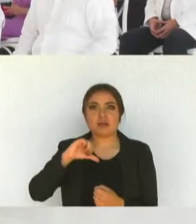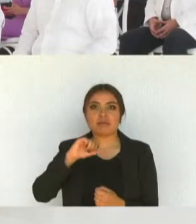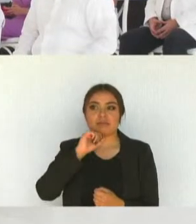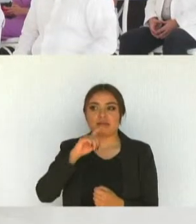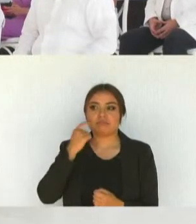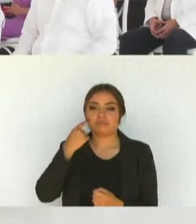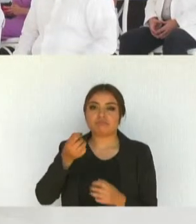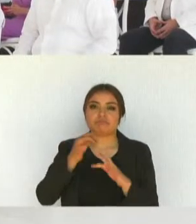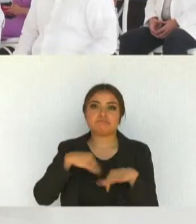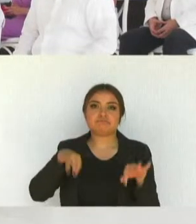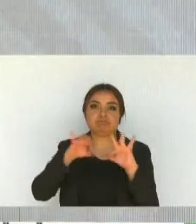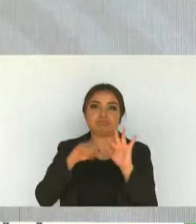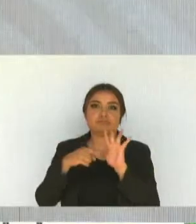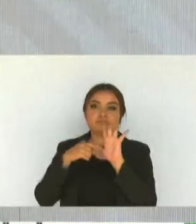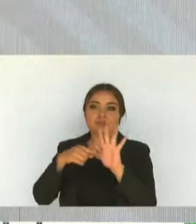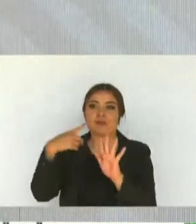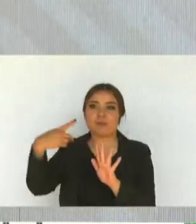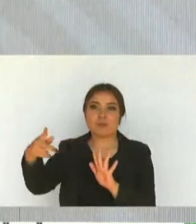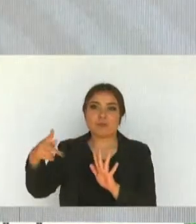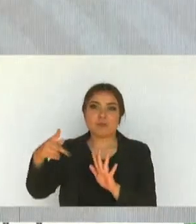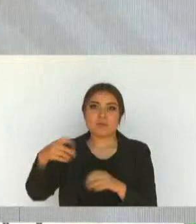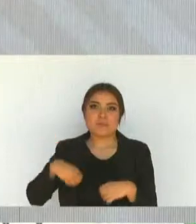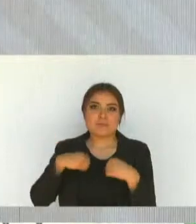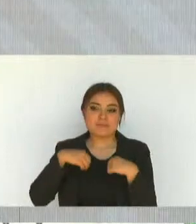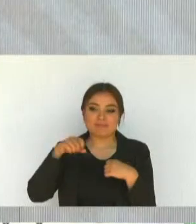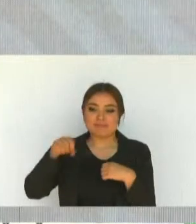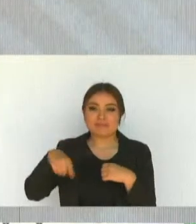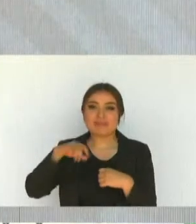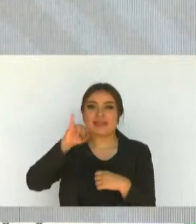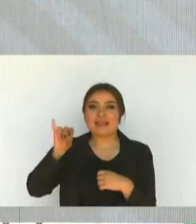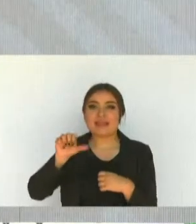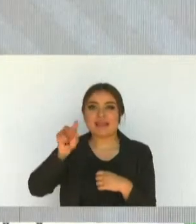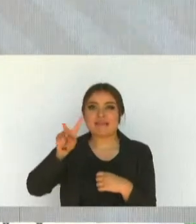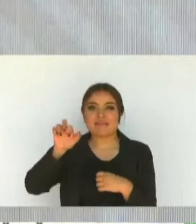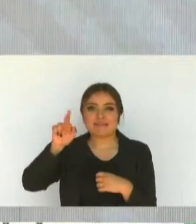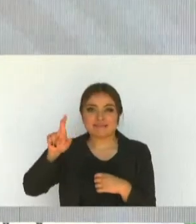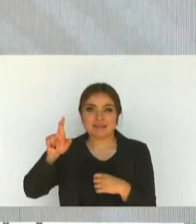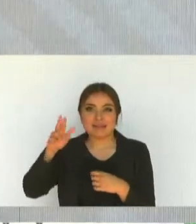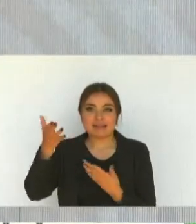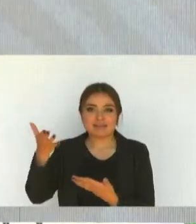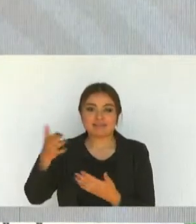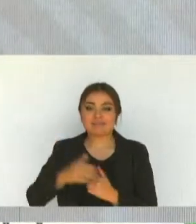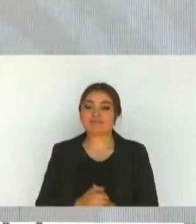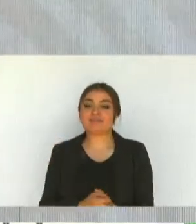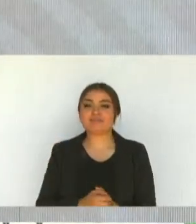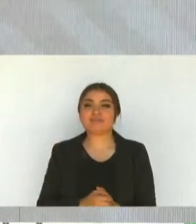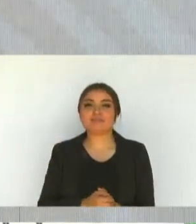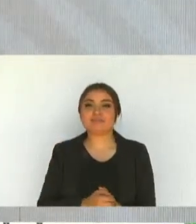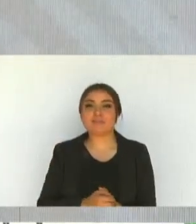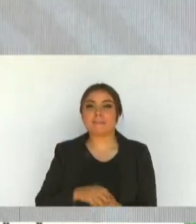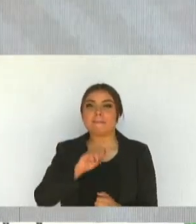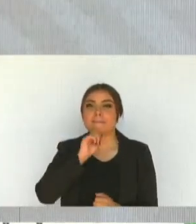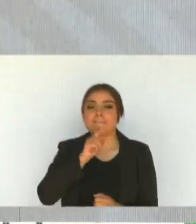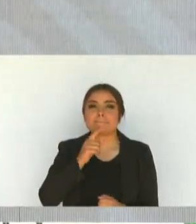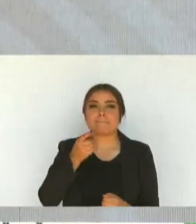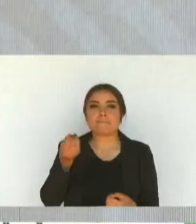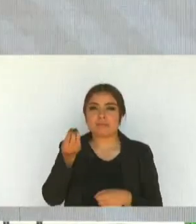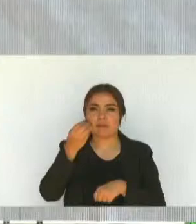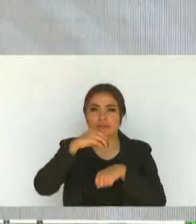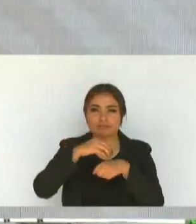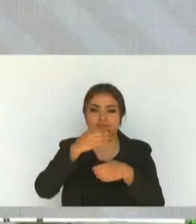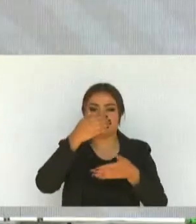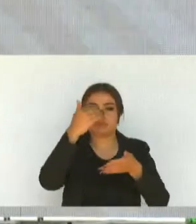la presencia de mi paisano, de Javier Guerrero. Muchas gracias por acompañarnos y además por implementar distintos programas